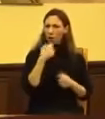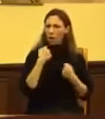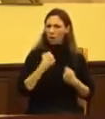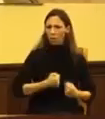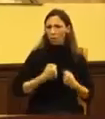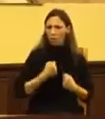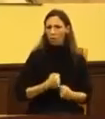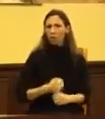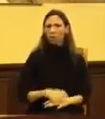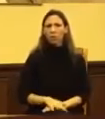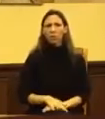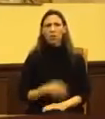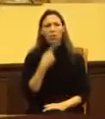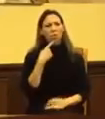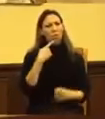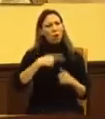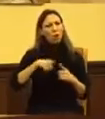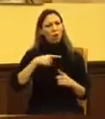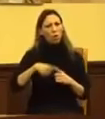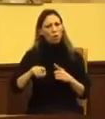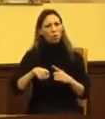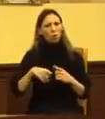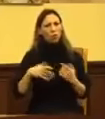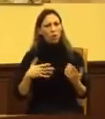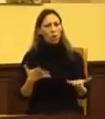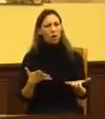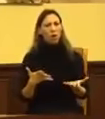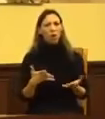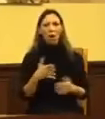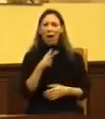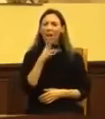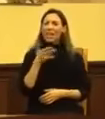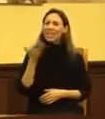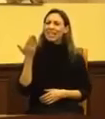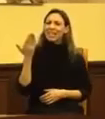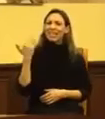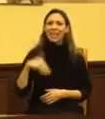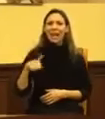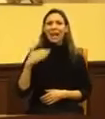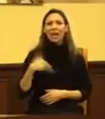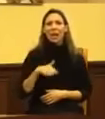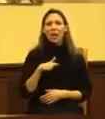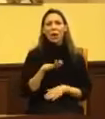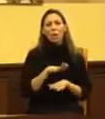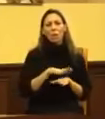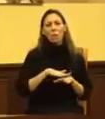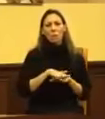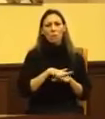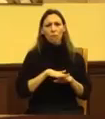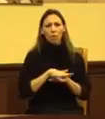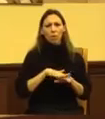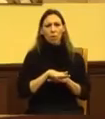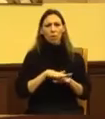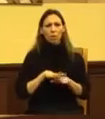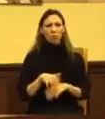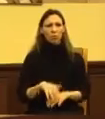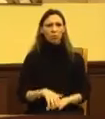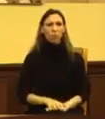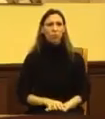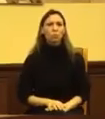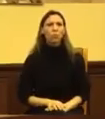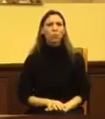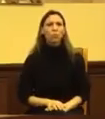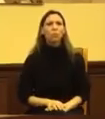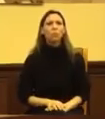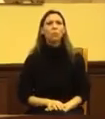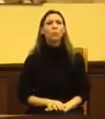tanto, exijo al señor Ortega que inmediatamente retire esas palabras. ¿Está en su derecho a retirarla